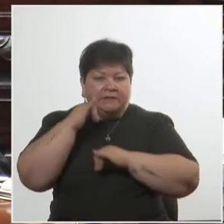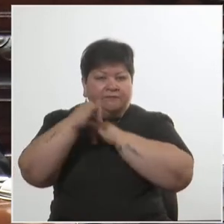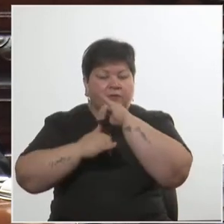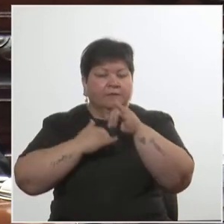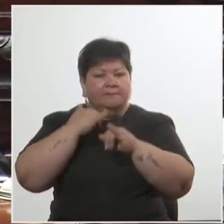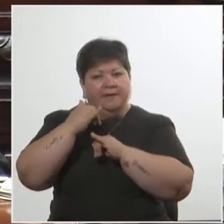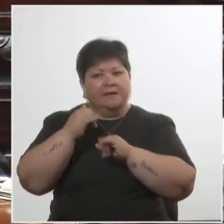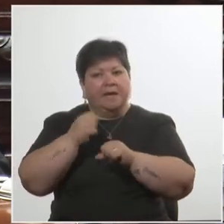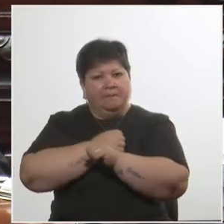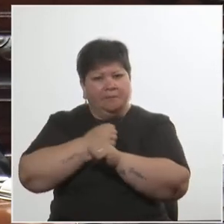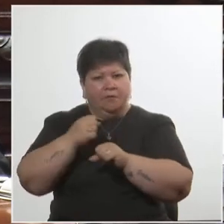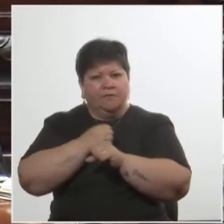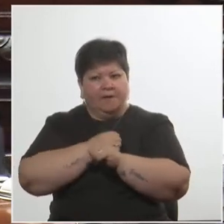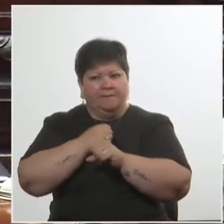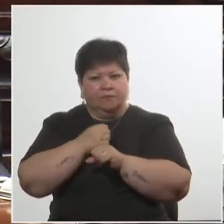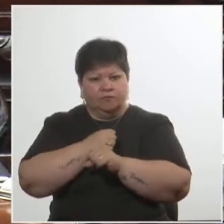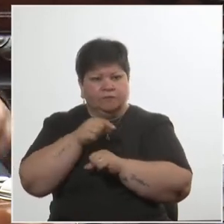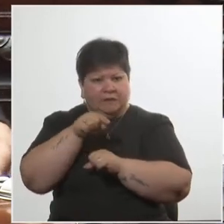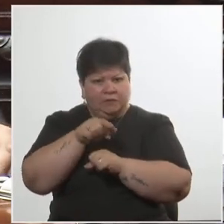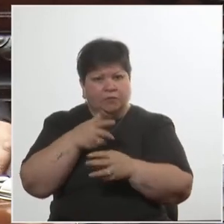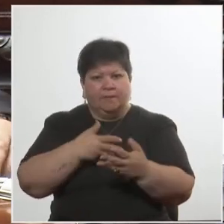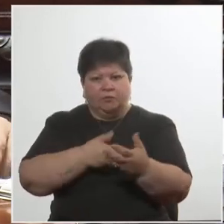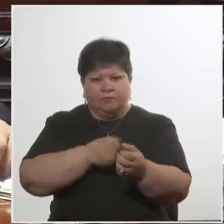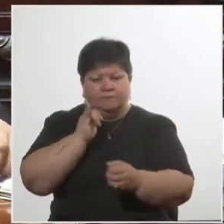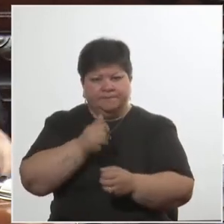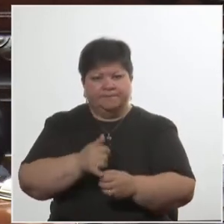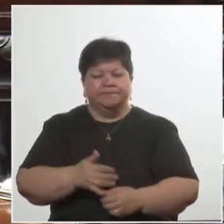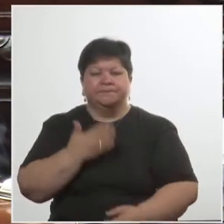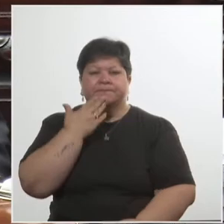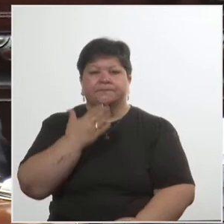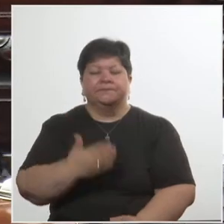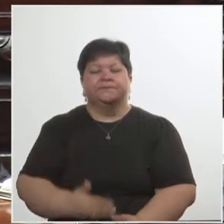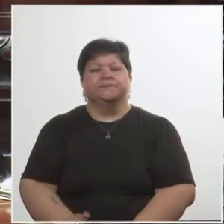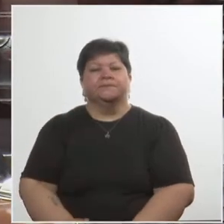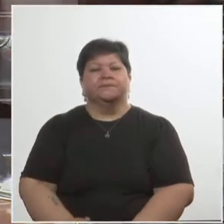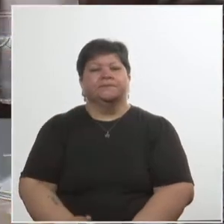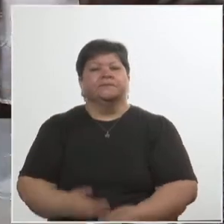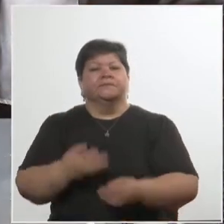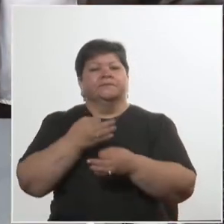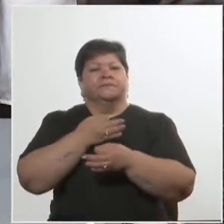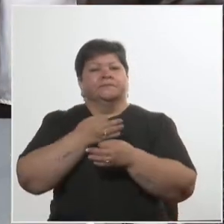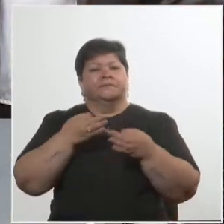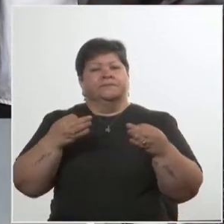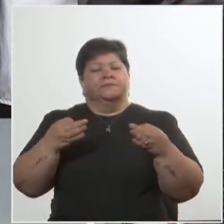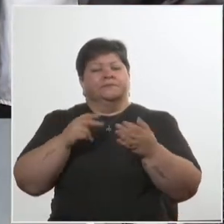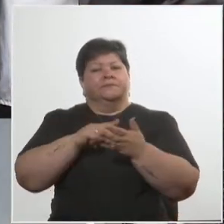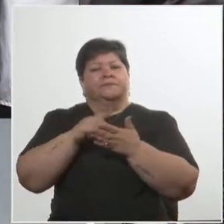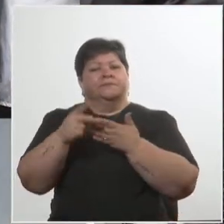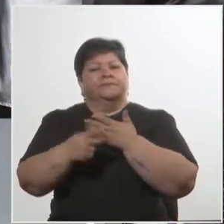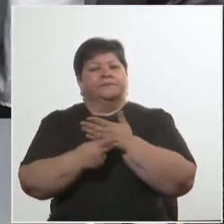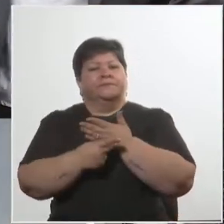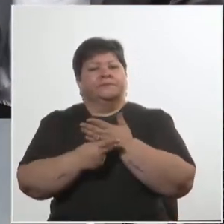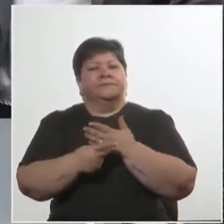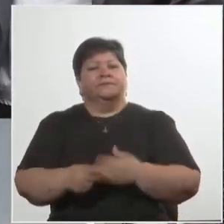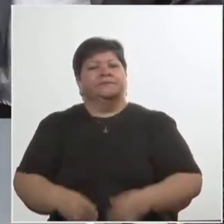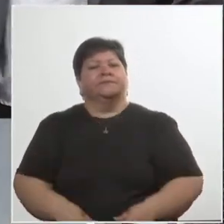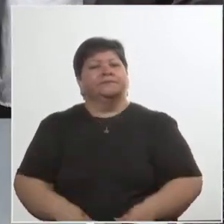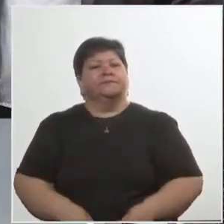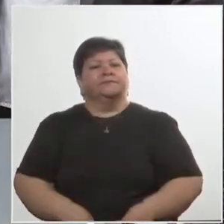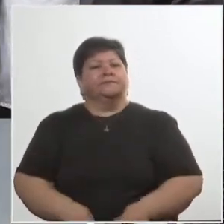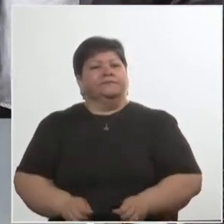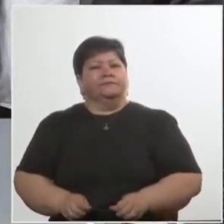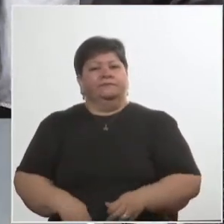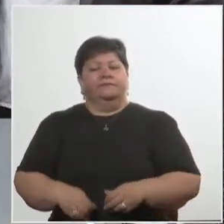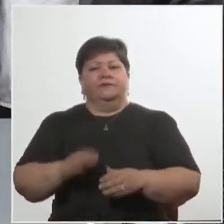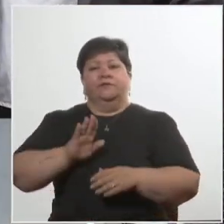cuerpo la aprobación del mismo por lo señalado Muchas gracias perfecto el proyecto vamos a proceder a